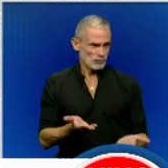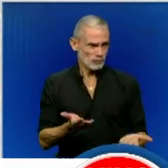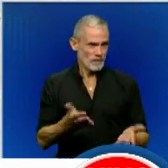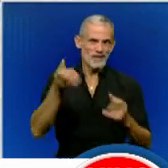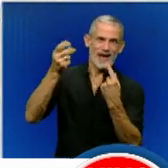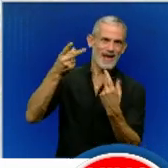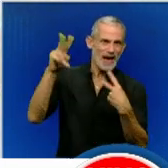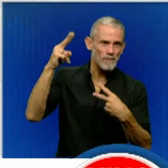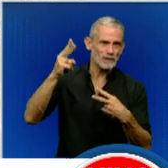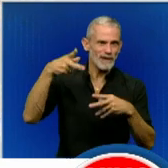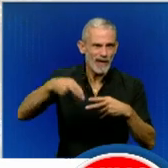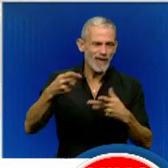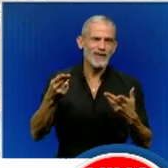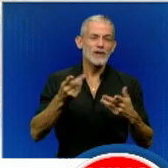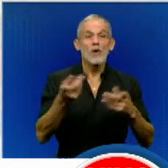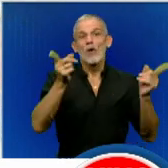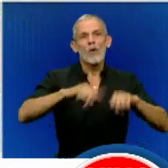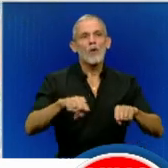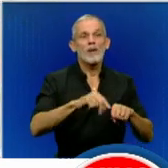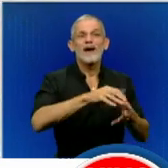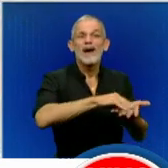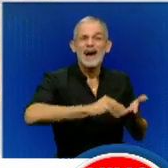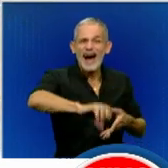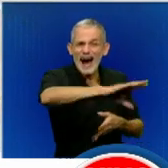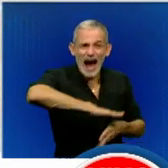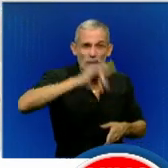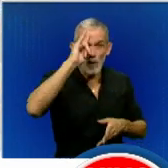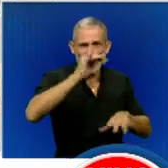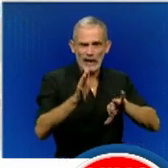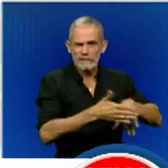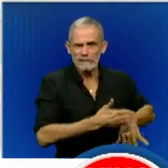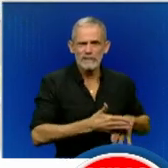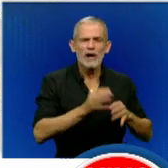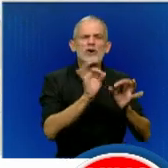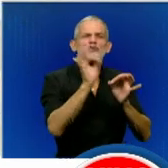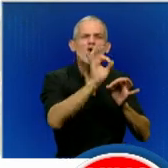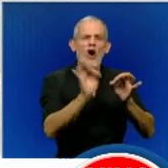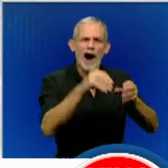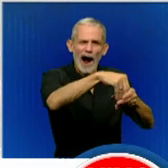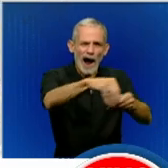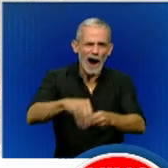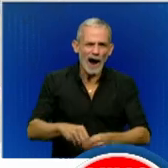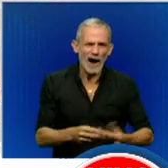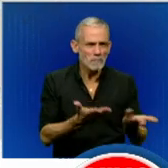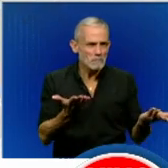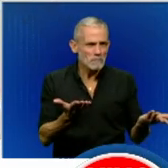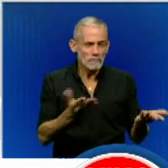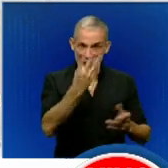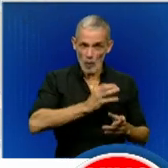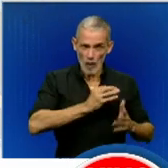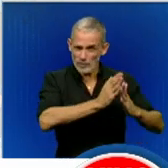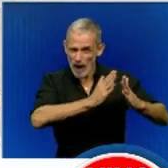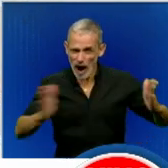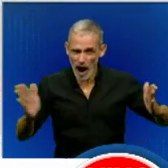volver a la sojización como actividad central en la república argentina que en estos cuatro años